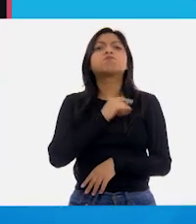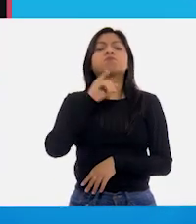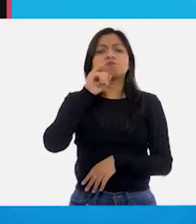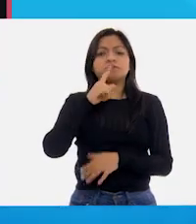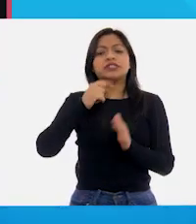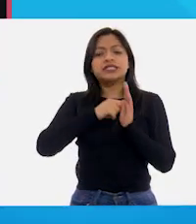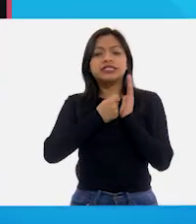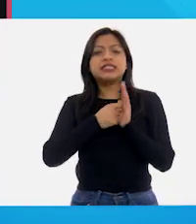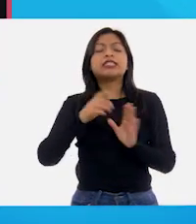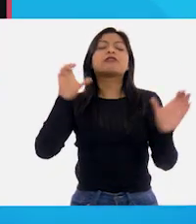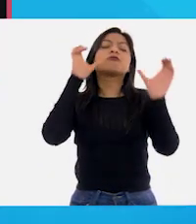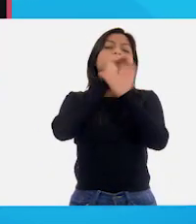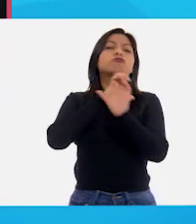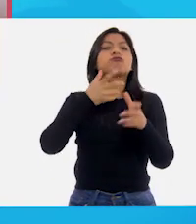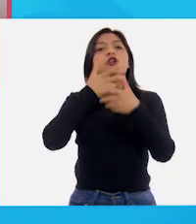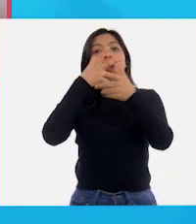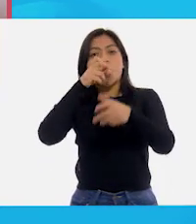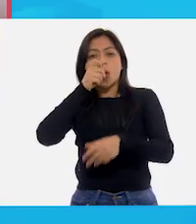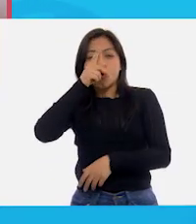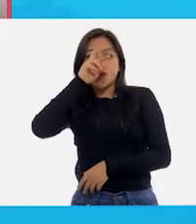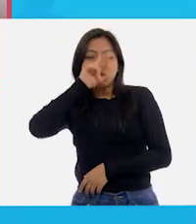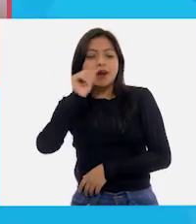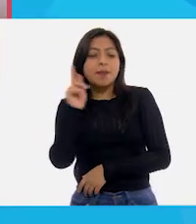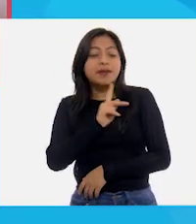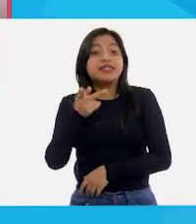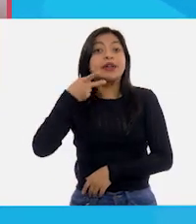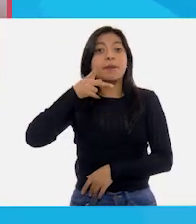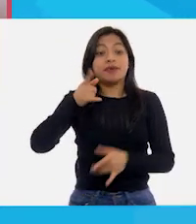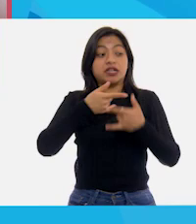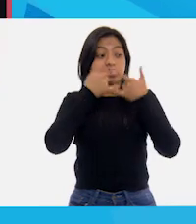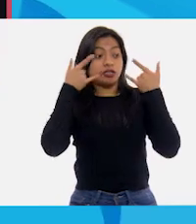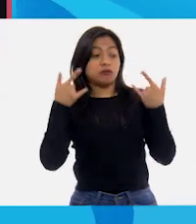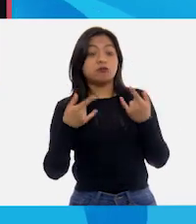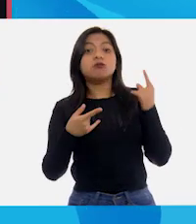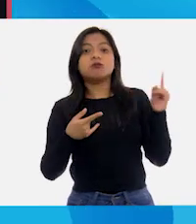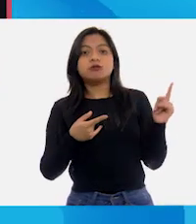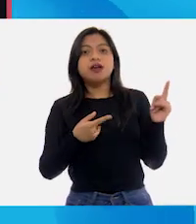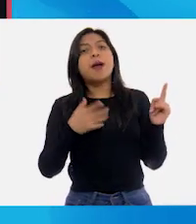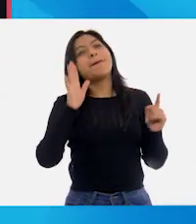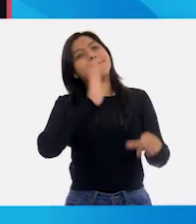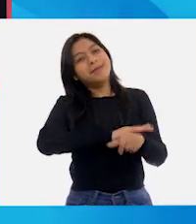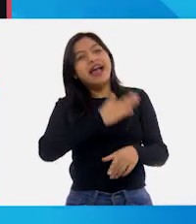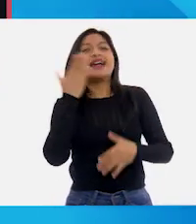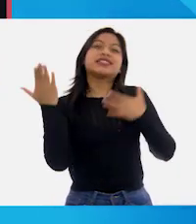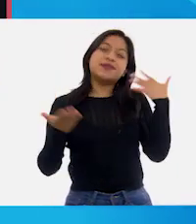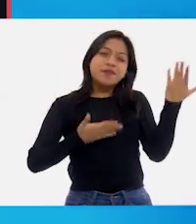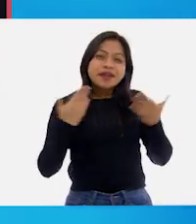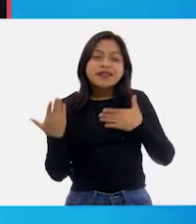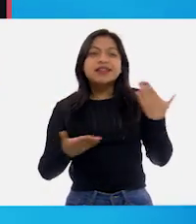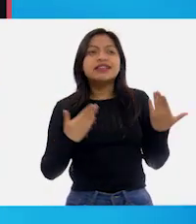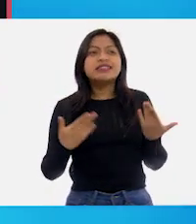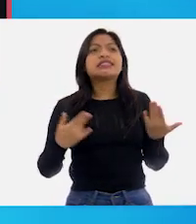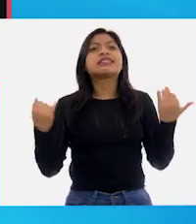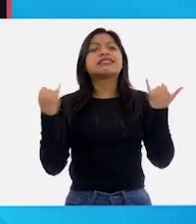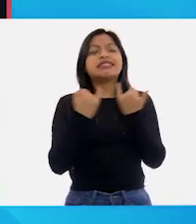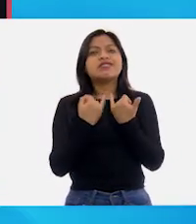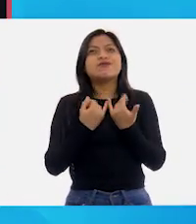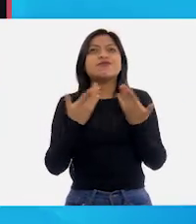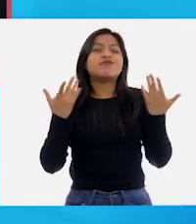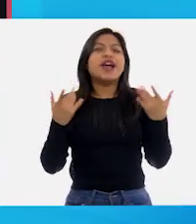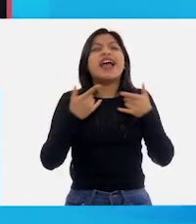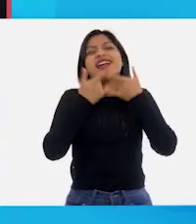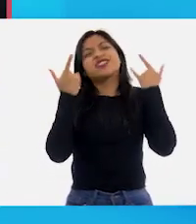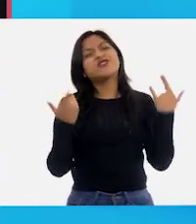misma técnica para cantar que la ópera, las historias normalmente son más divertidas y son como